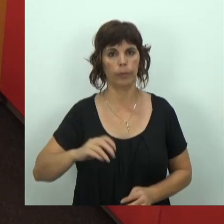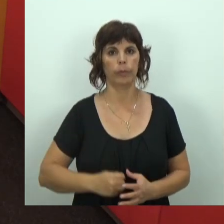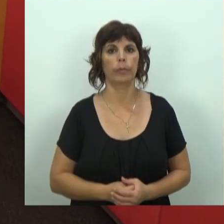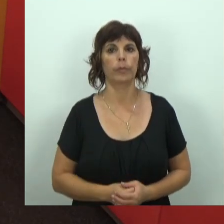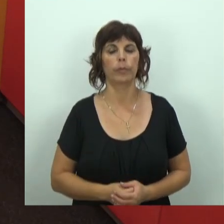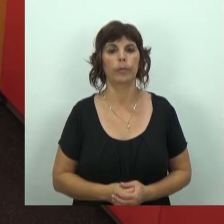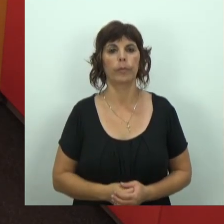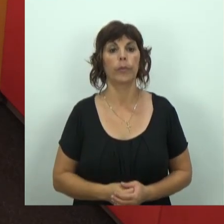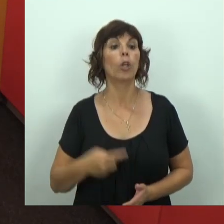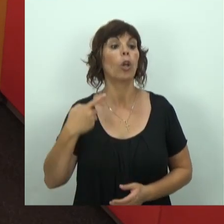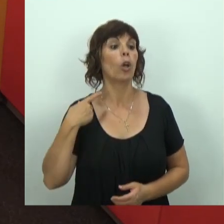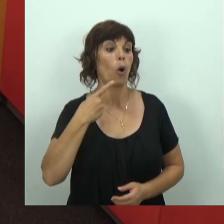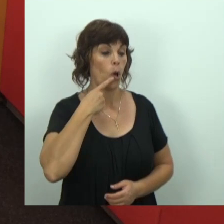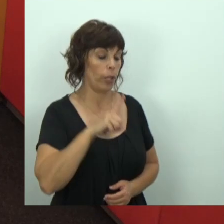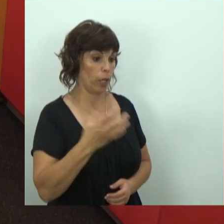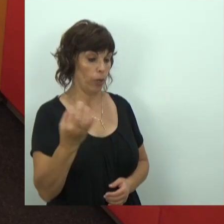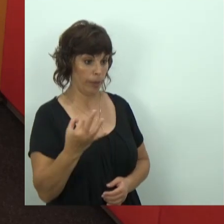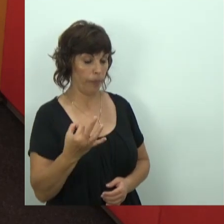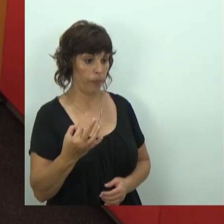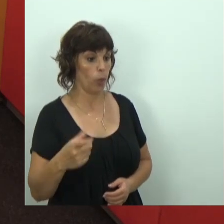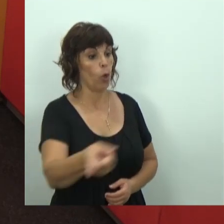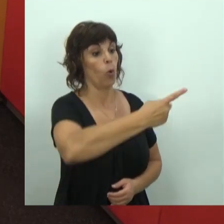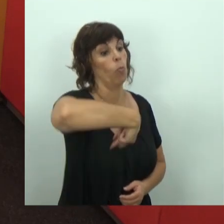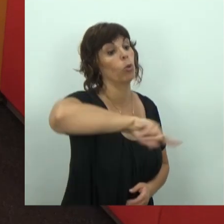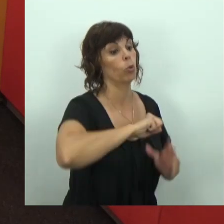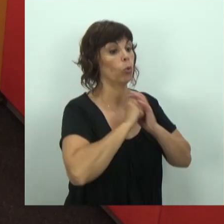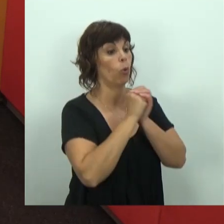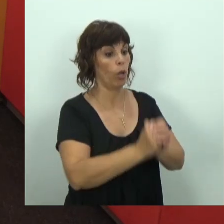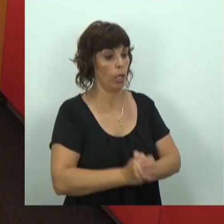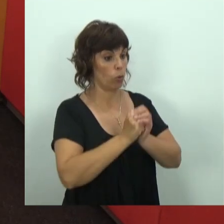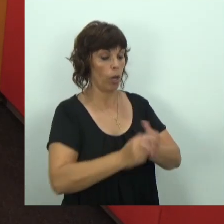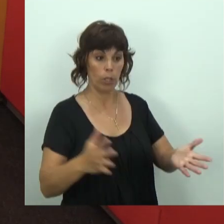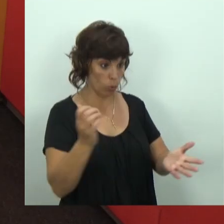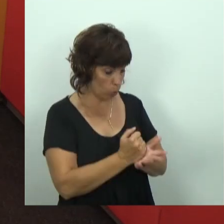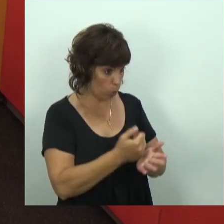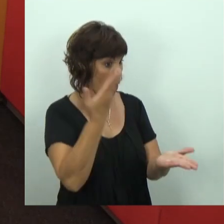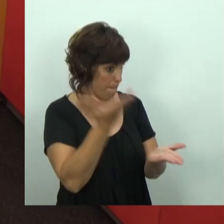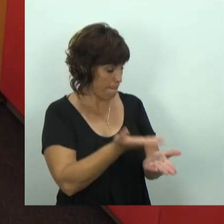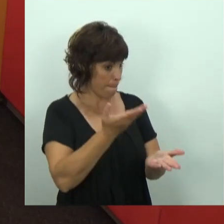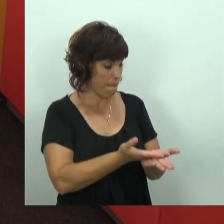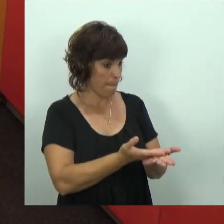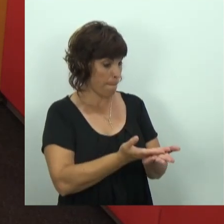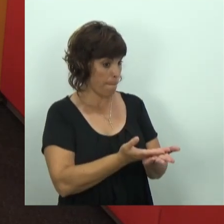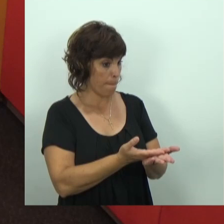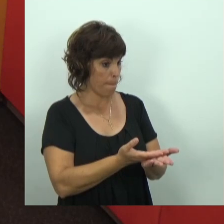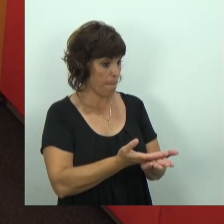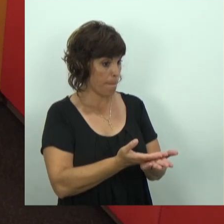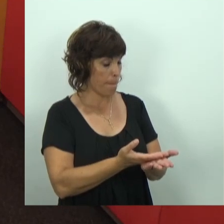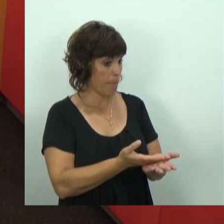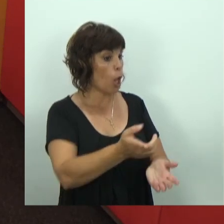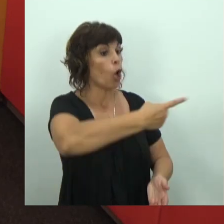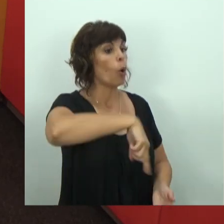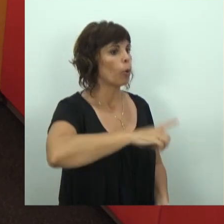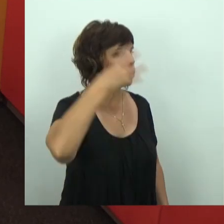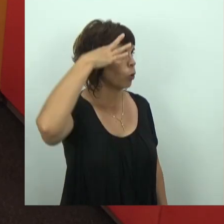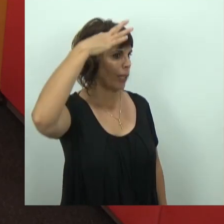Por tanto, os digo que todo lo que oréis y pedís, creed que ya